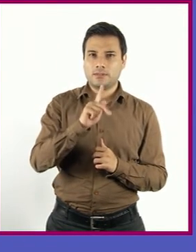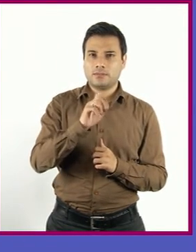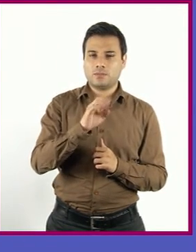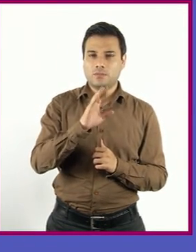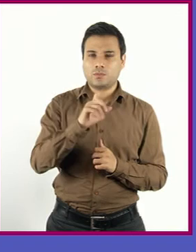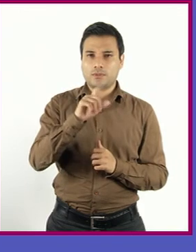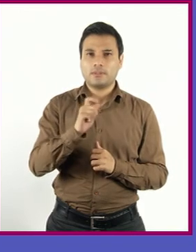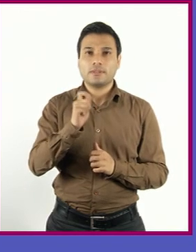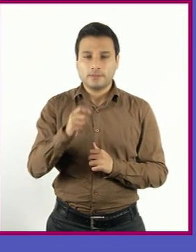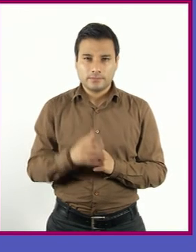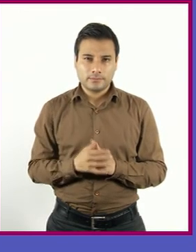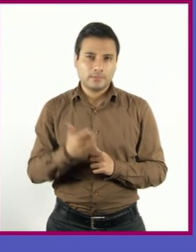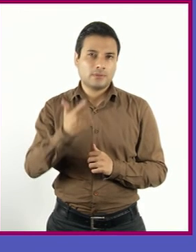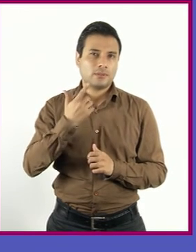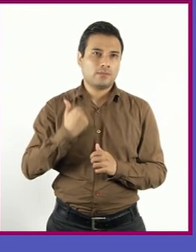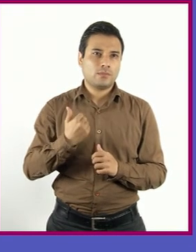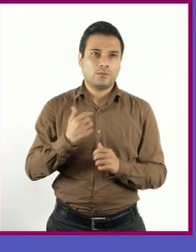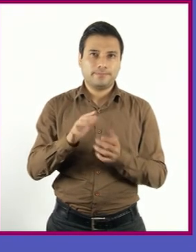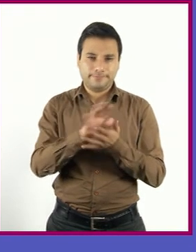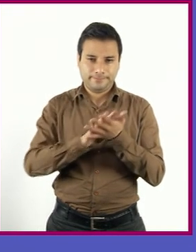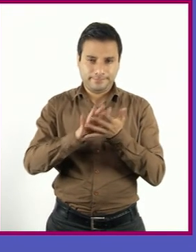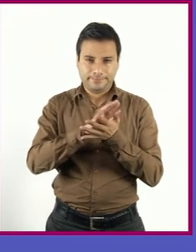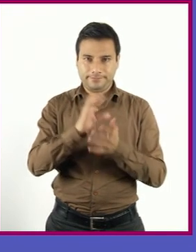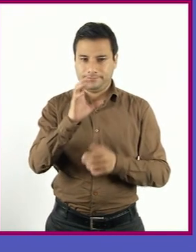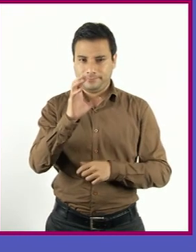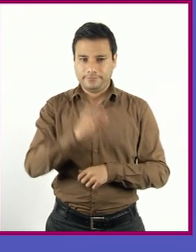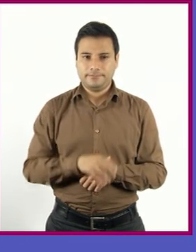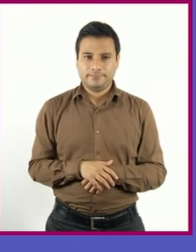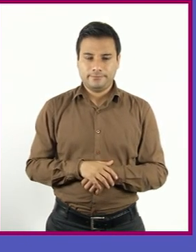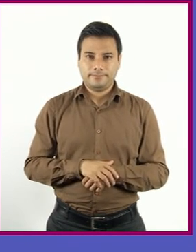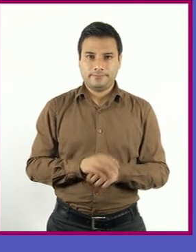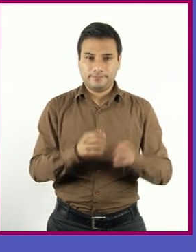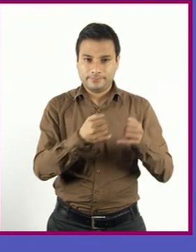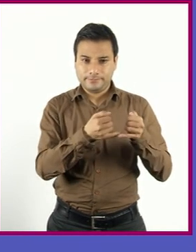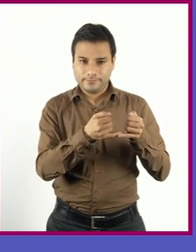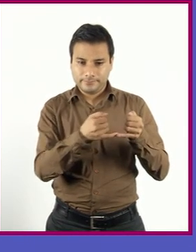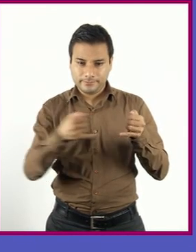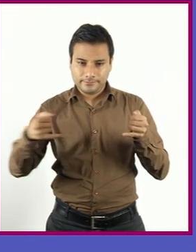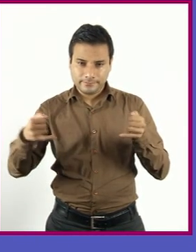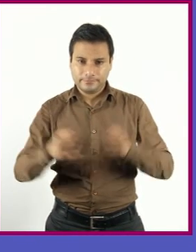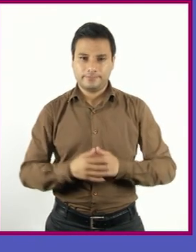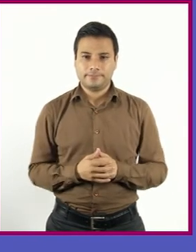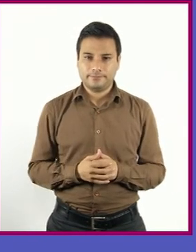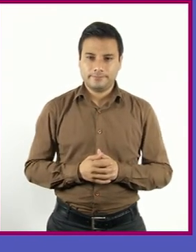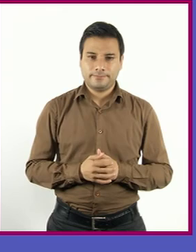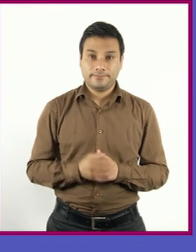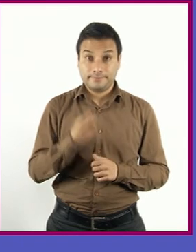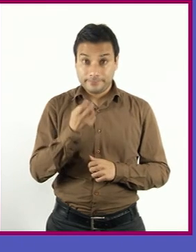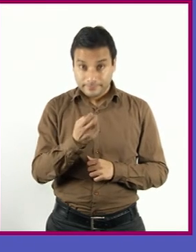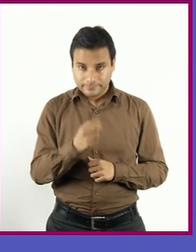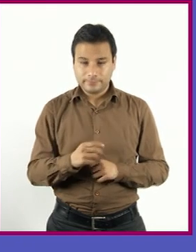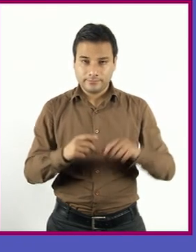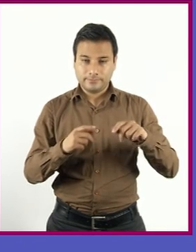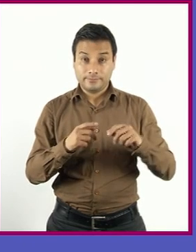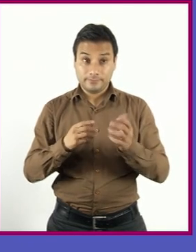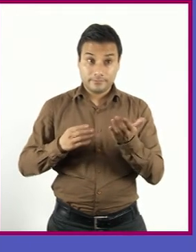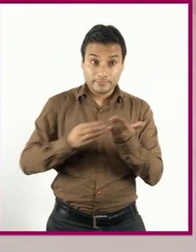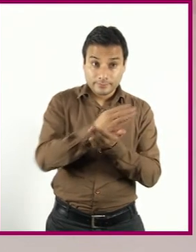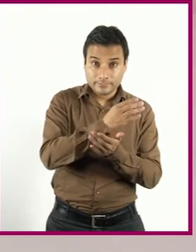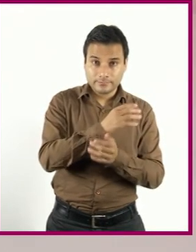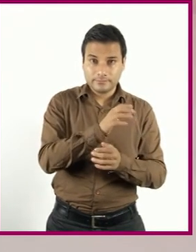húmedo hecho bolita. Línea divisoria, línea en el piso que limita el área de lanzamiento y la zona de